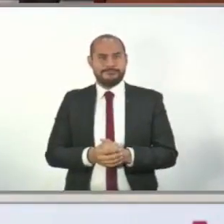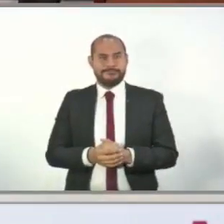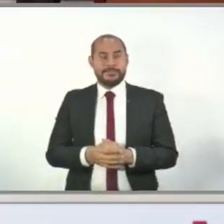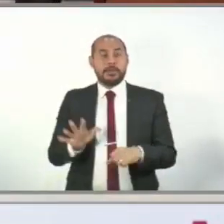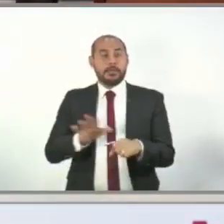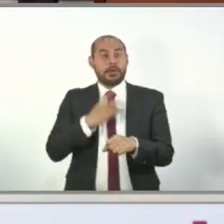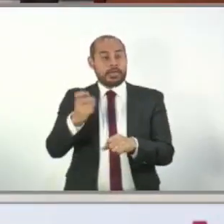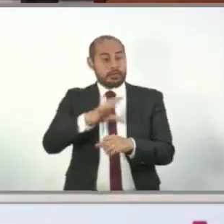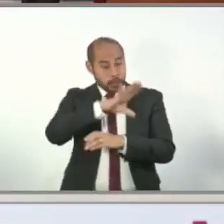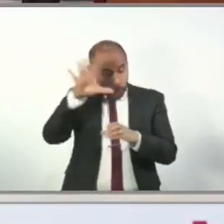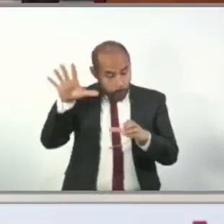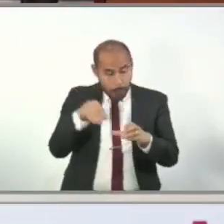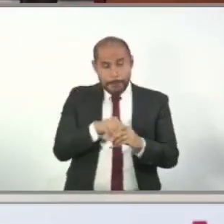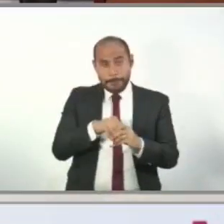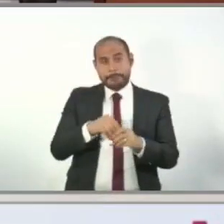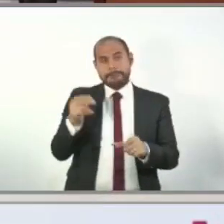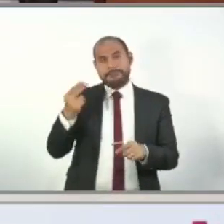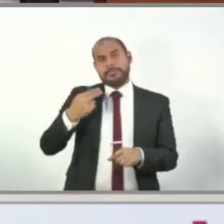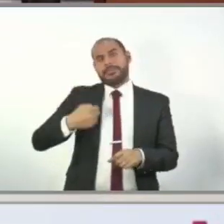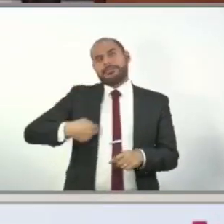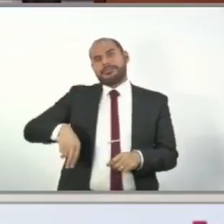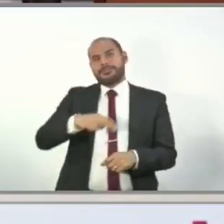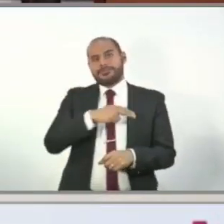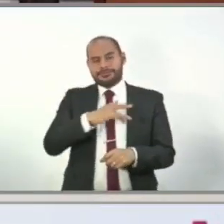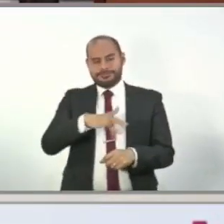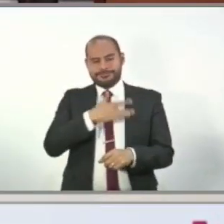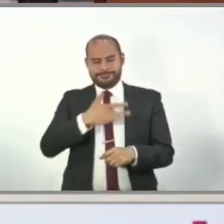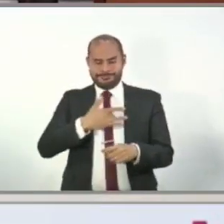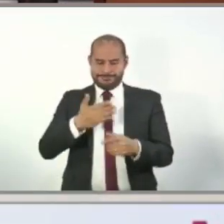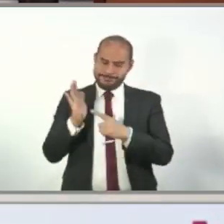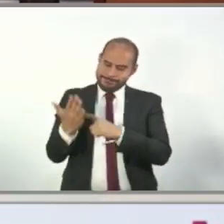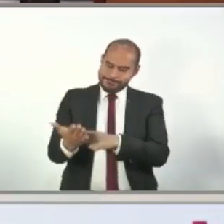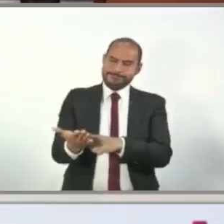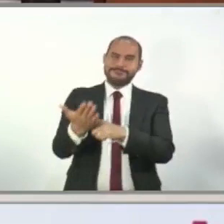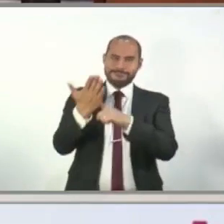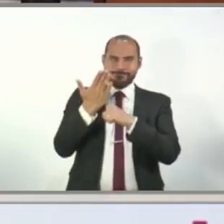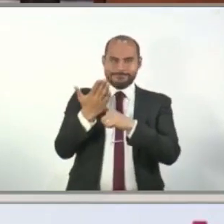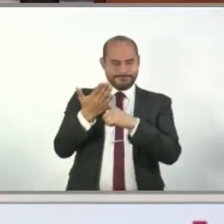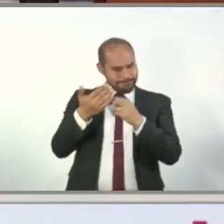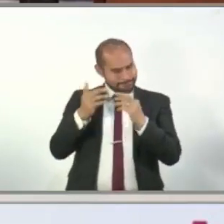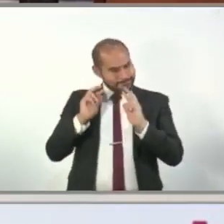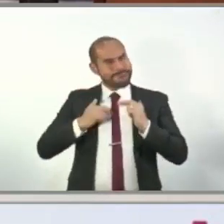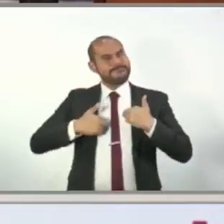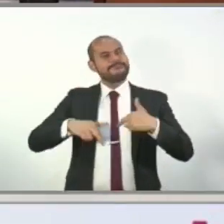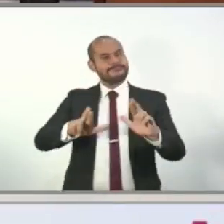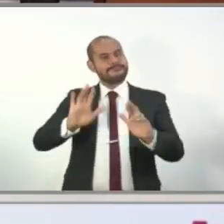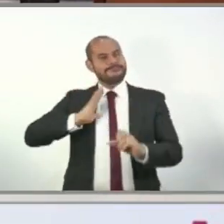Por todo esto, es que representa para nosotros un gran orgullo el celebrar la